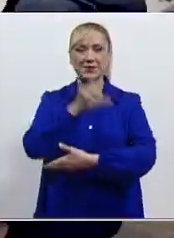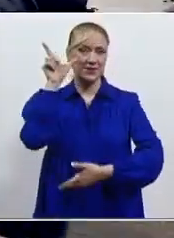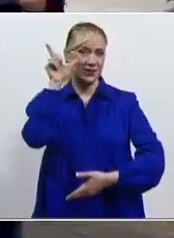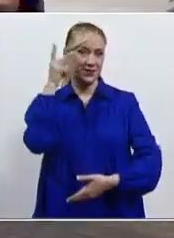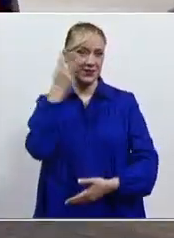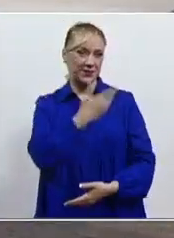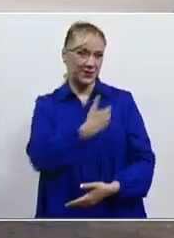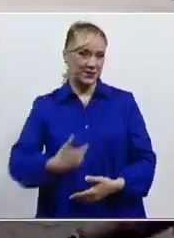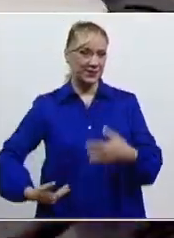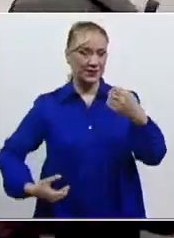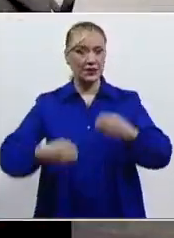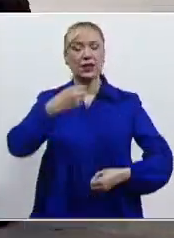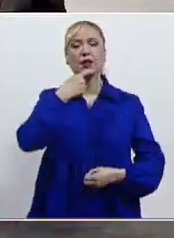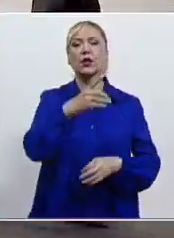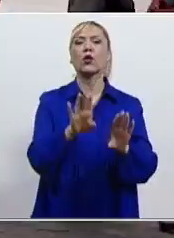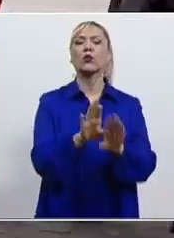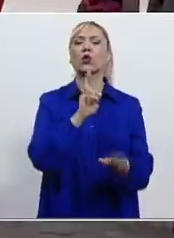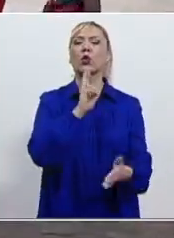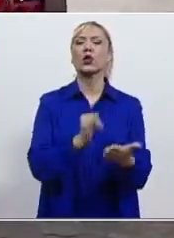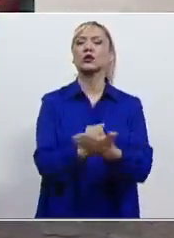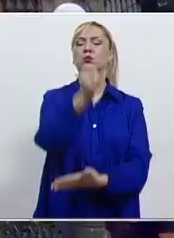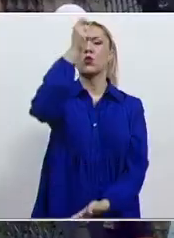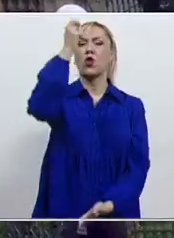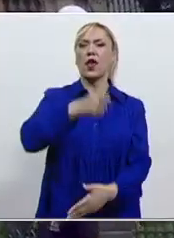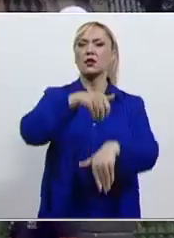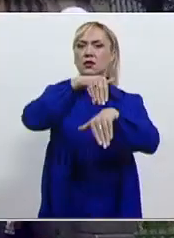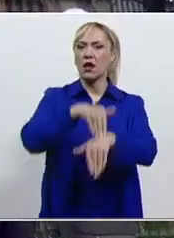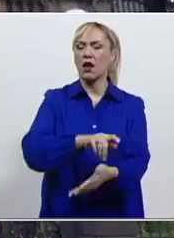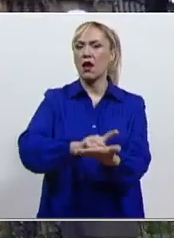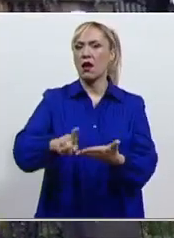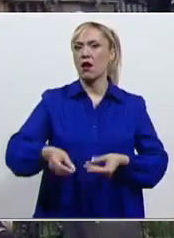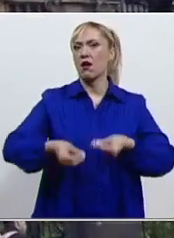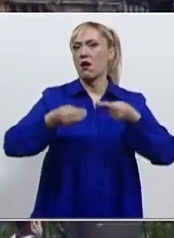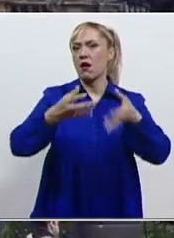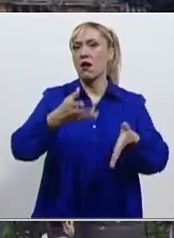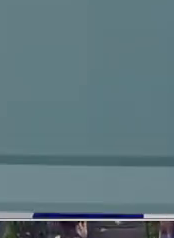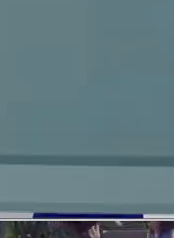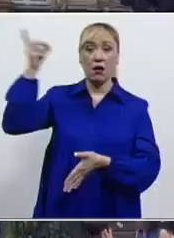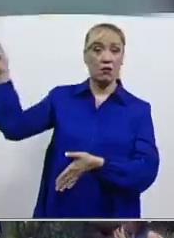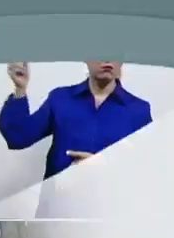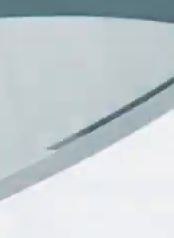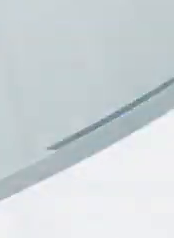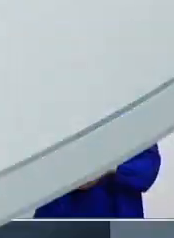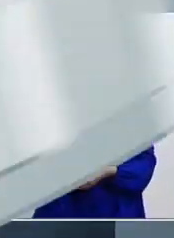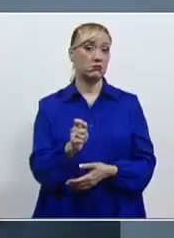es difundir la jurisprudencia de la Corte Interamericana de Derechos Humanos.